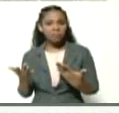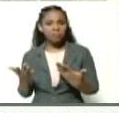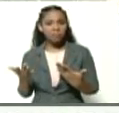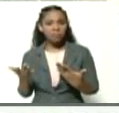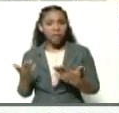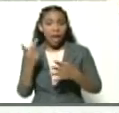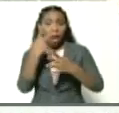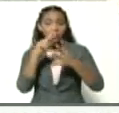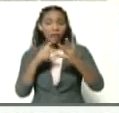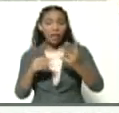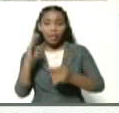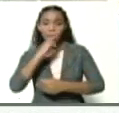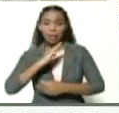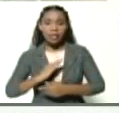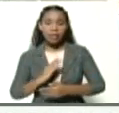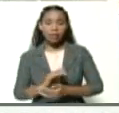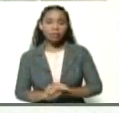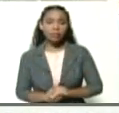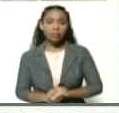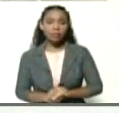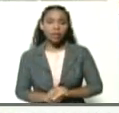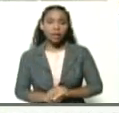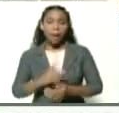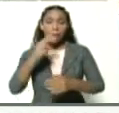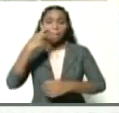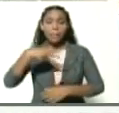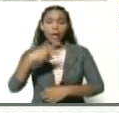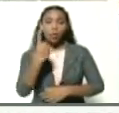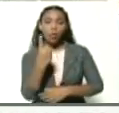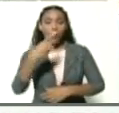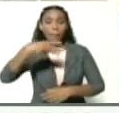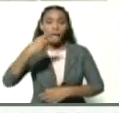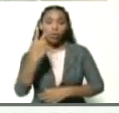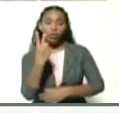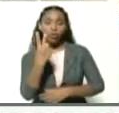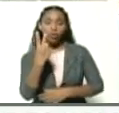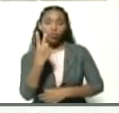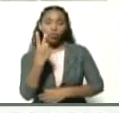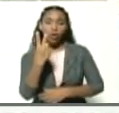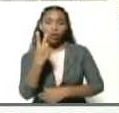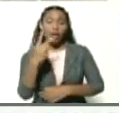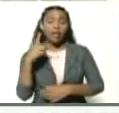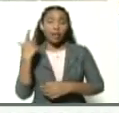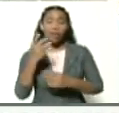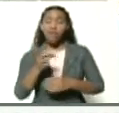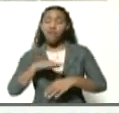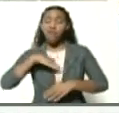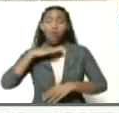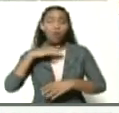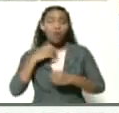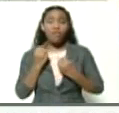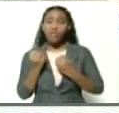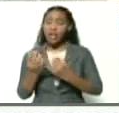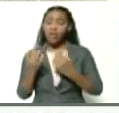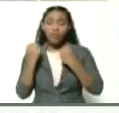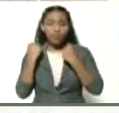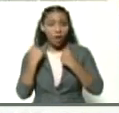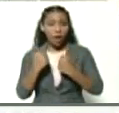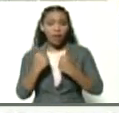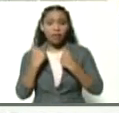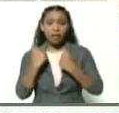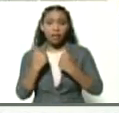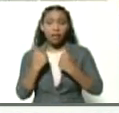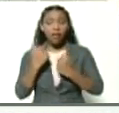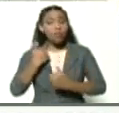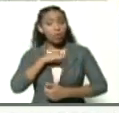la variante brasilera, el P1 y el P2, tiene una carga de virulencia fuerte.